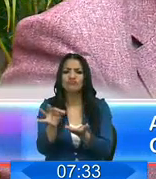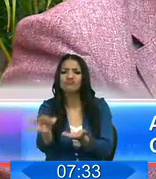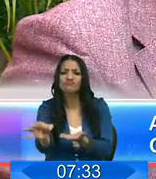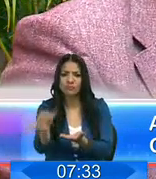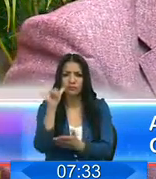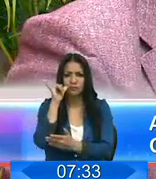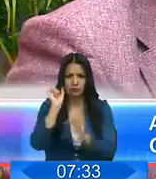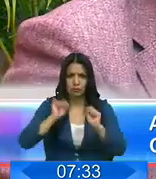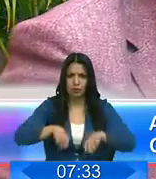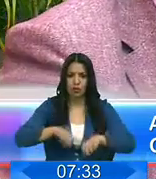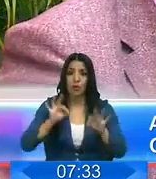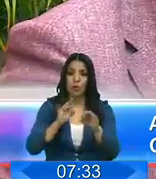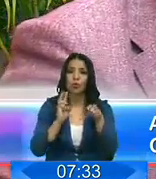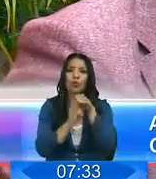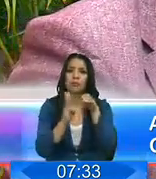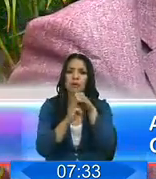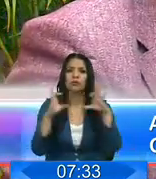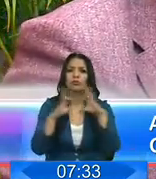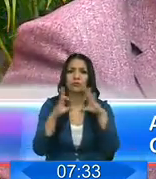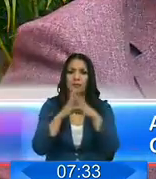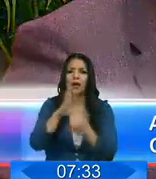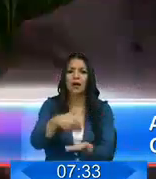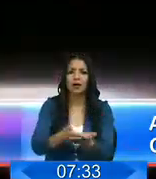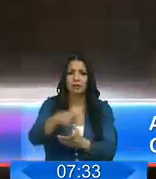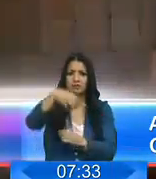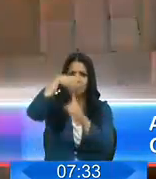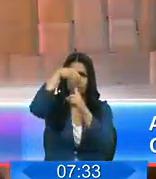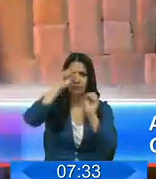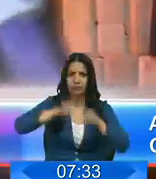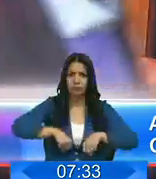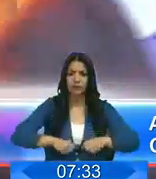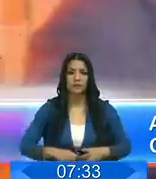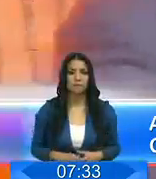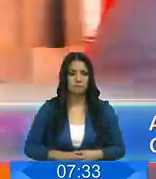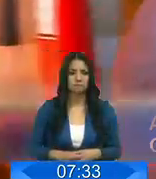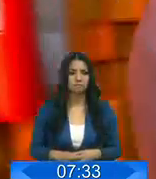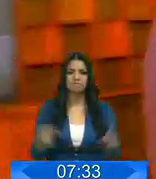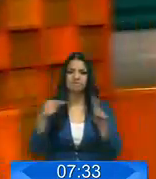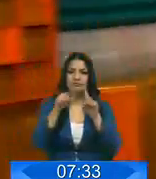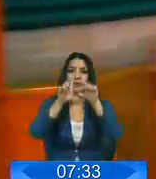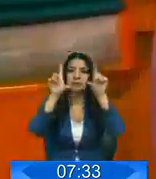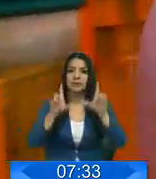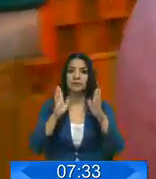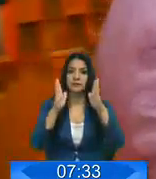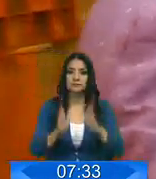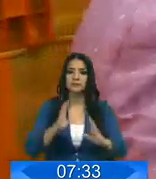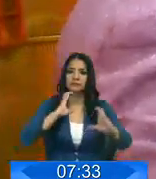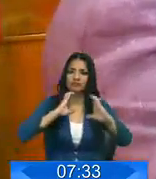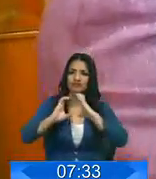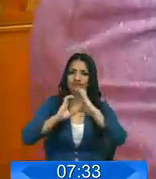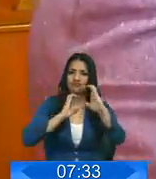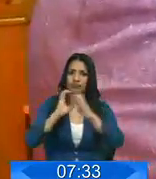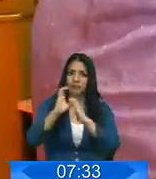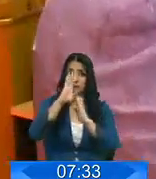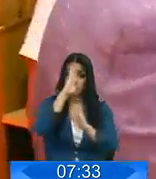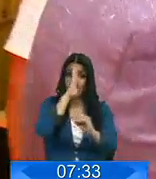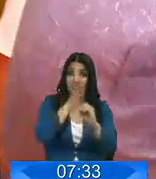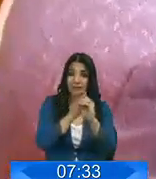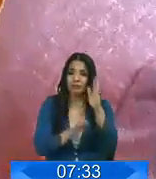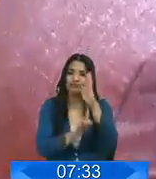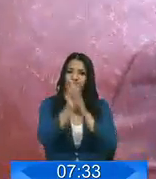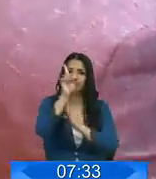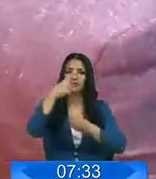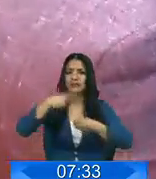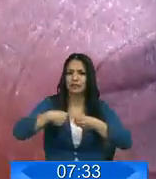Rumiñahui, hacia Cumbayá y Tumbaco, hacia la mitad del mundo. Yunda, un empresario en comunicaciones que le apuesta al desarrollo de la urbe y